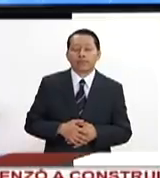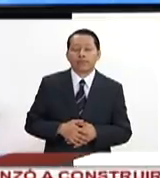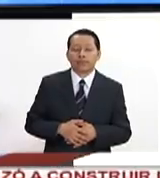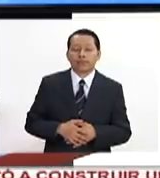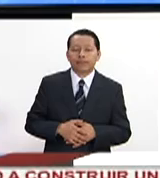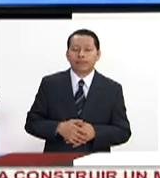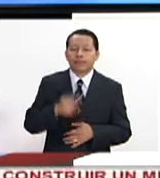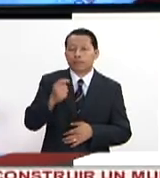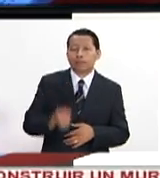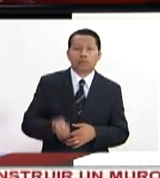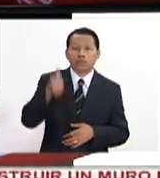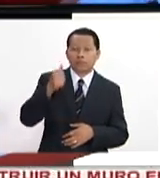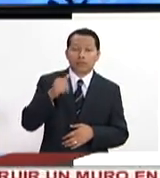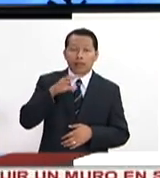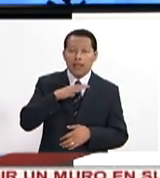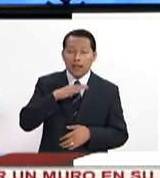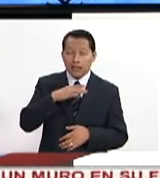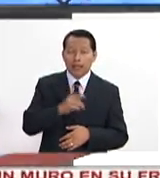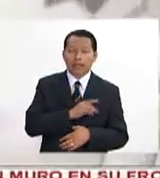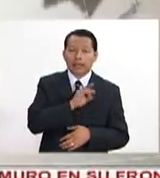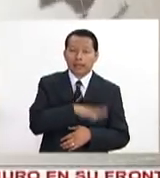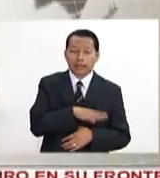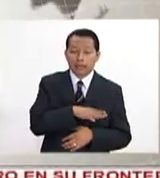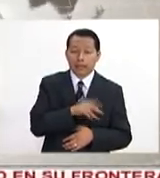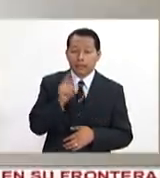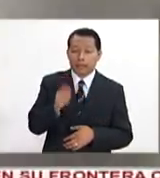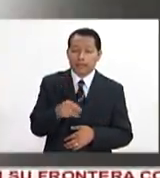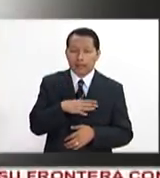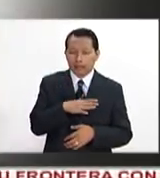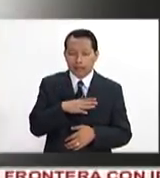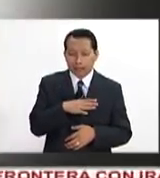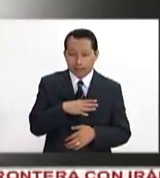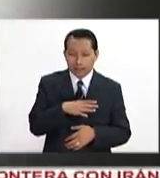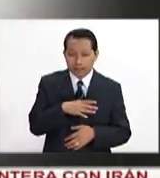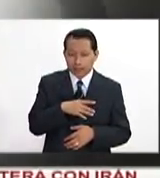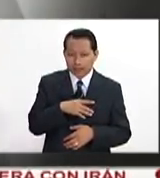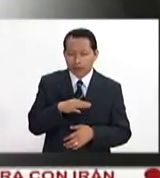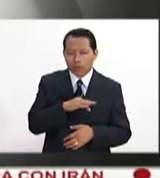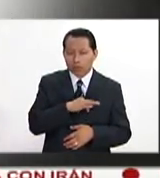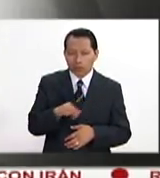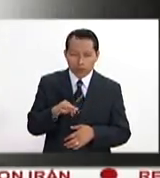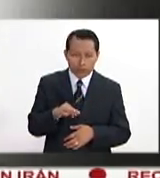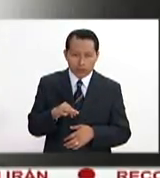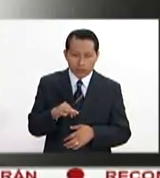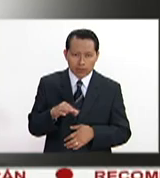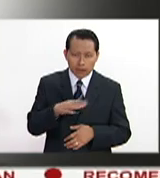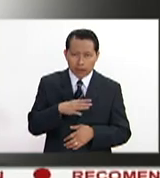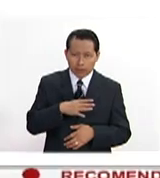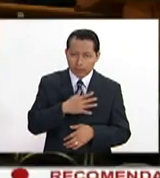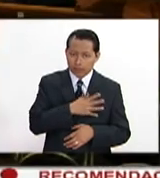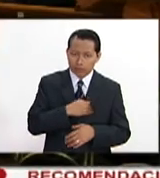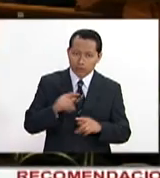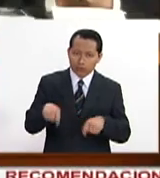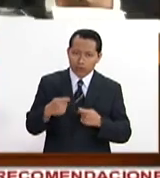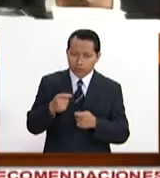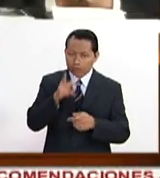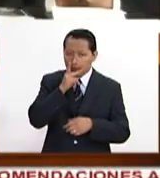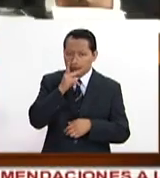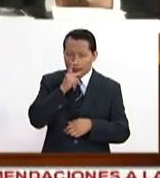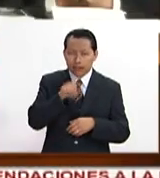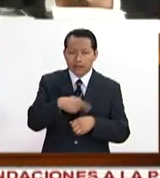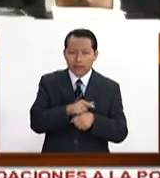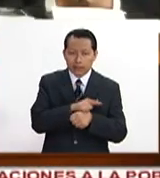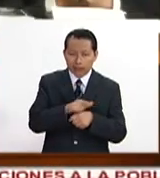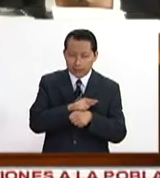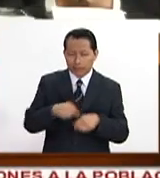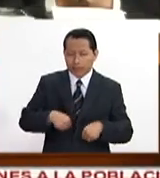Por primera vez en la historia de Chile, la Corte Suprema concedió la custodia de sus hijos a su padre, quien es homosexual y vive con